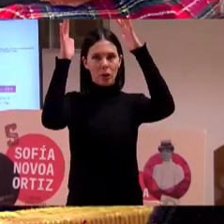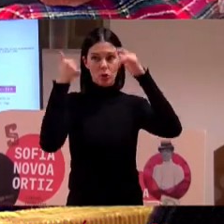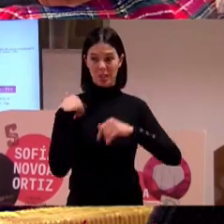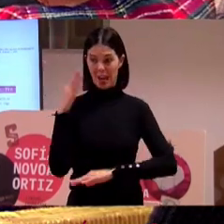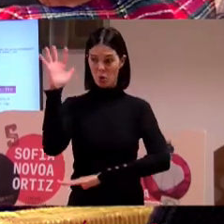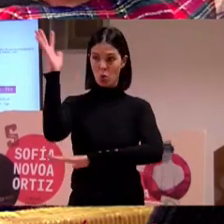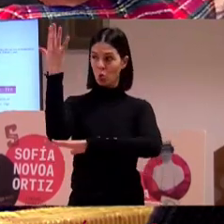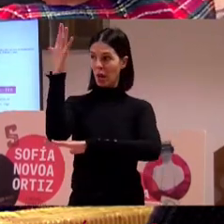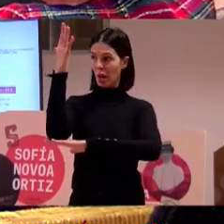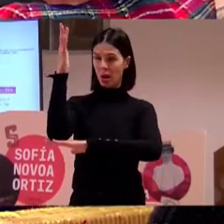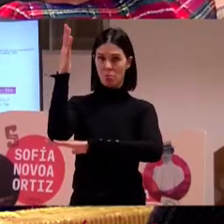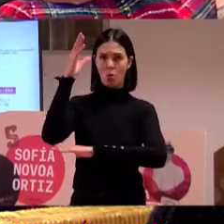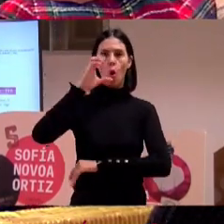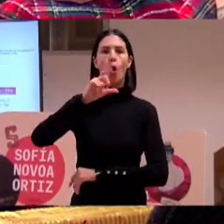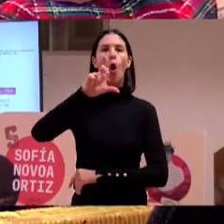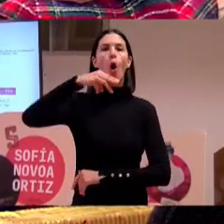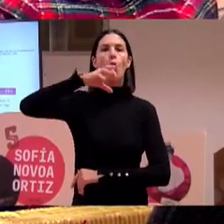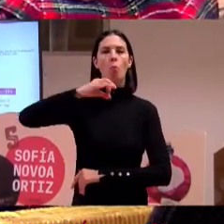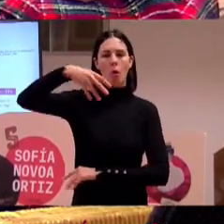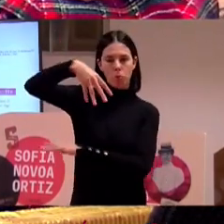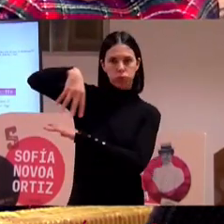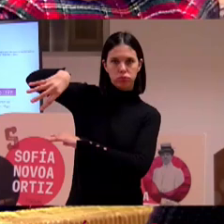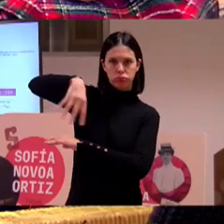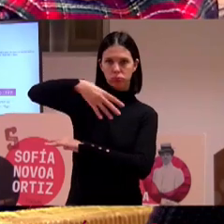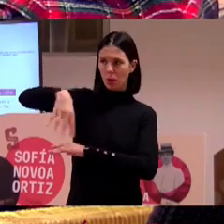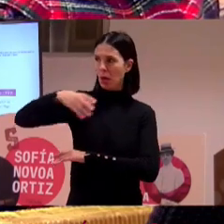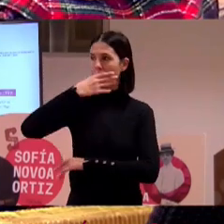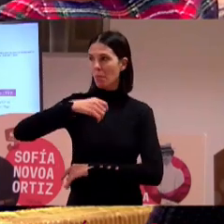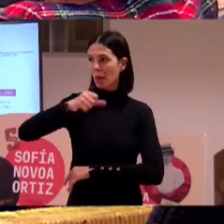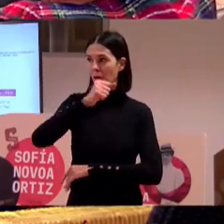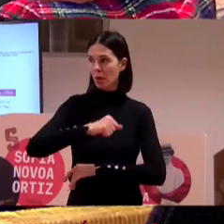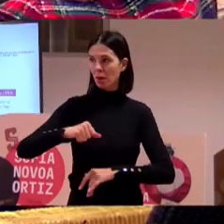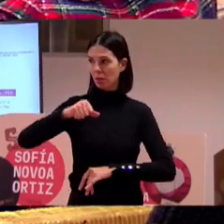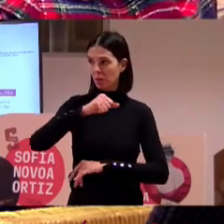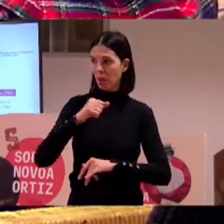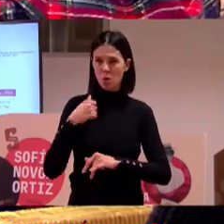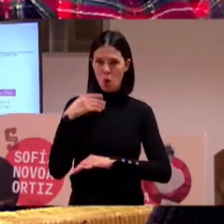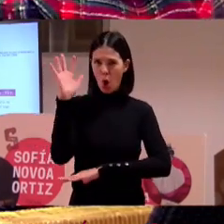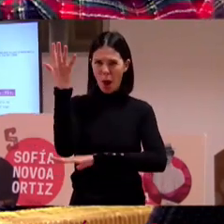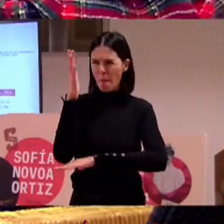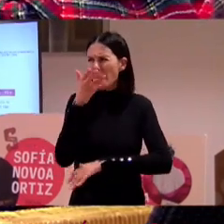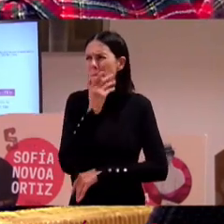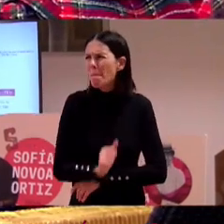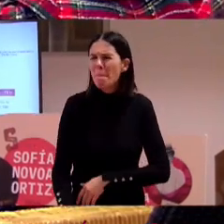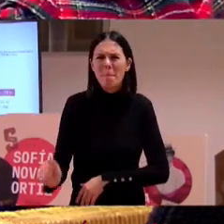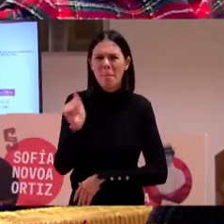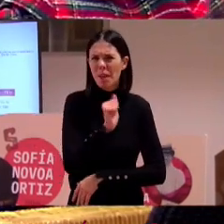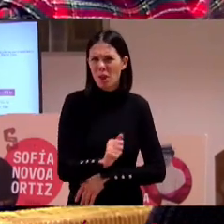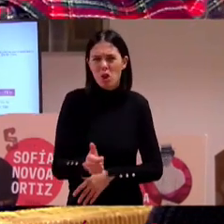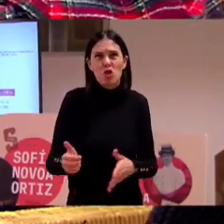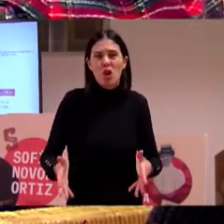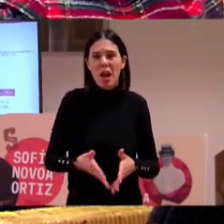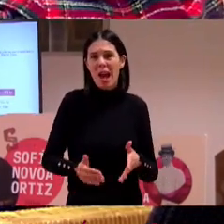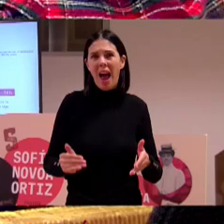olmo pendulante, que es una preciosidad. No saben si saben lo que es un olmo pendulante, enorme, más alto que...